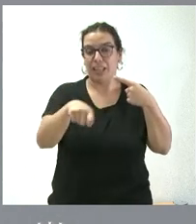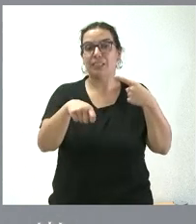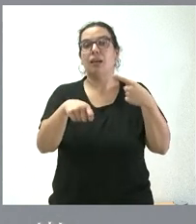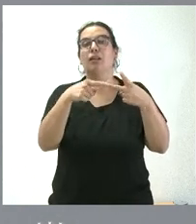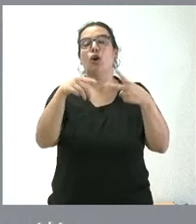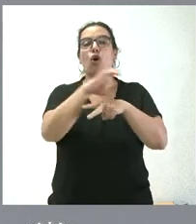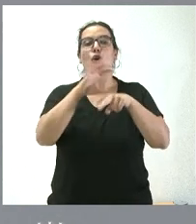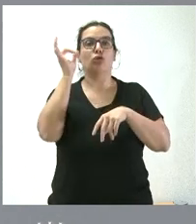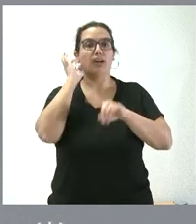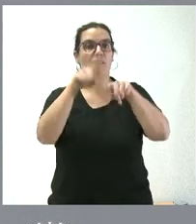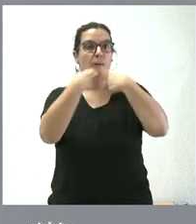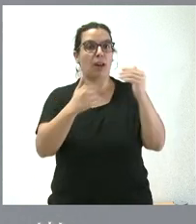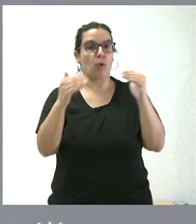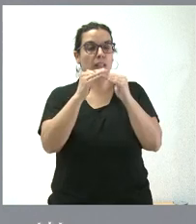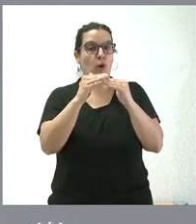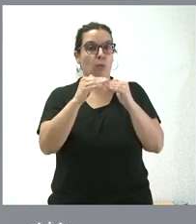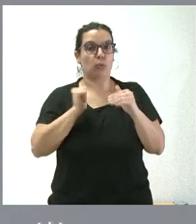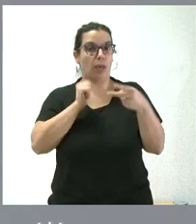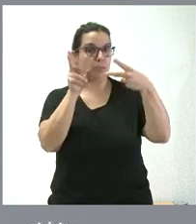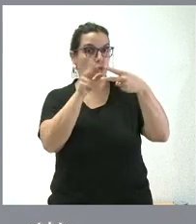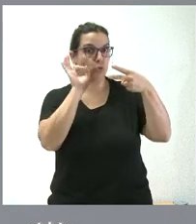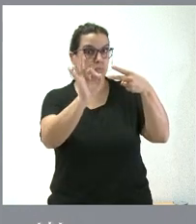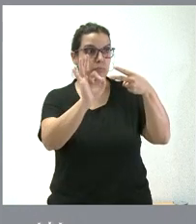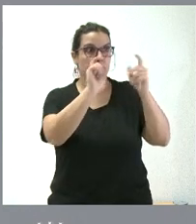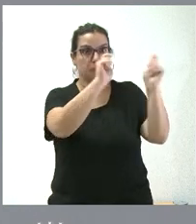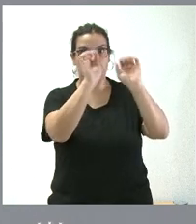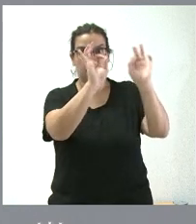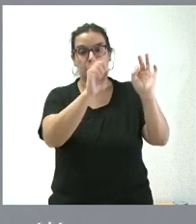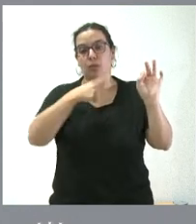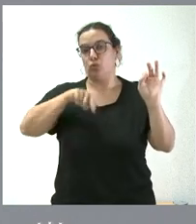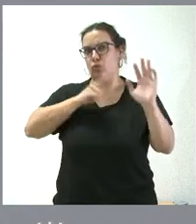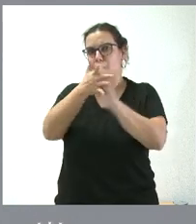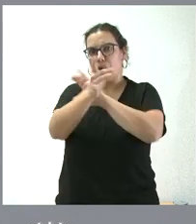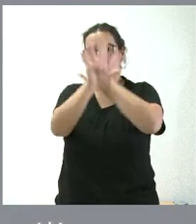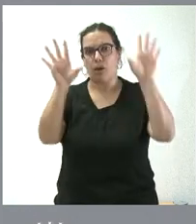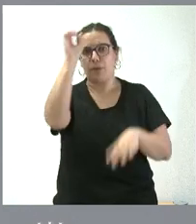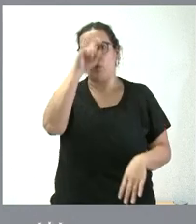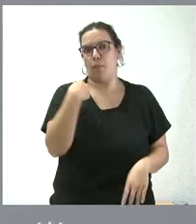es la consejera de familia e igualdad de oportunidades y les he dicho claramente cuál es nuest vra